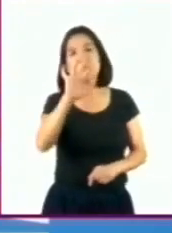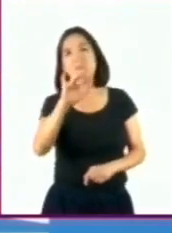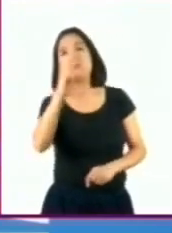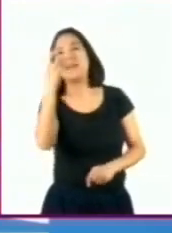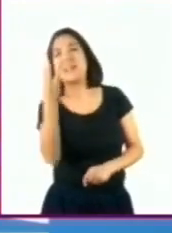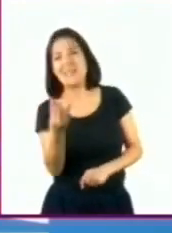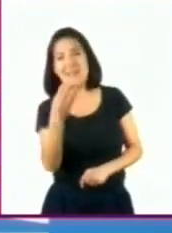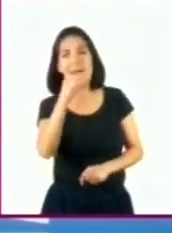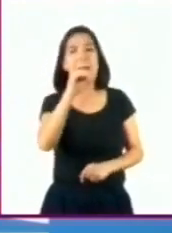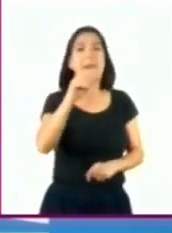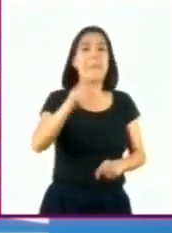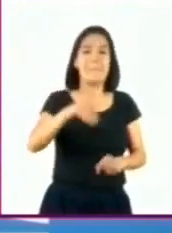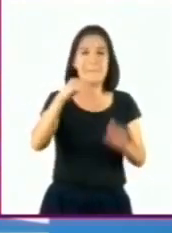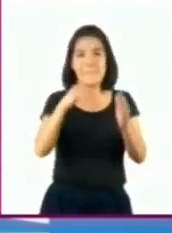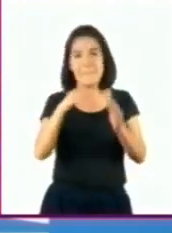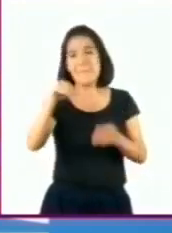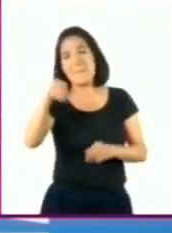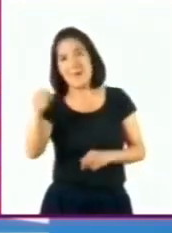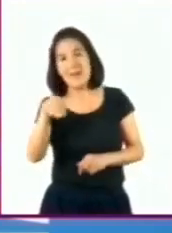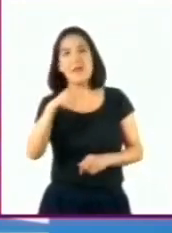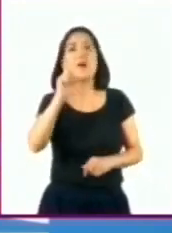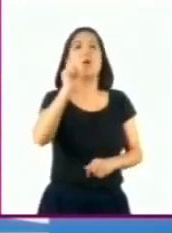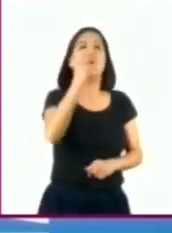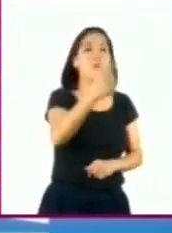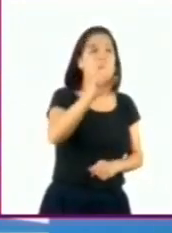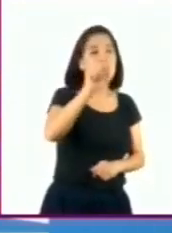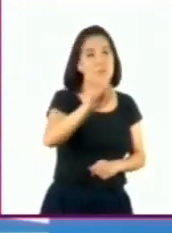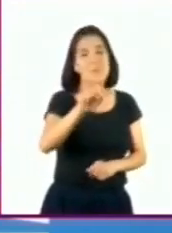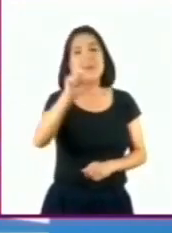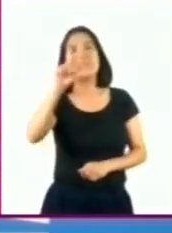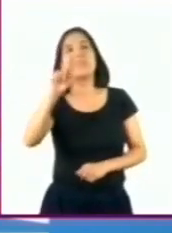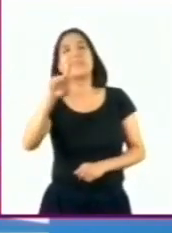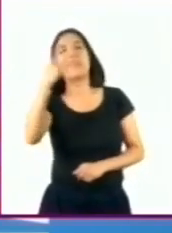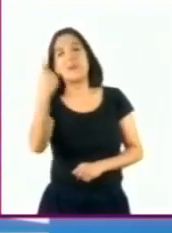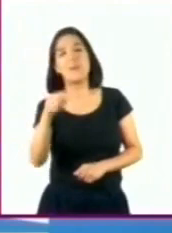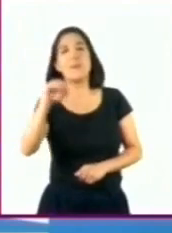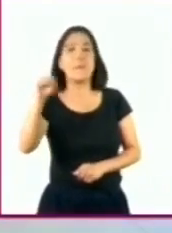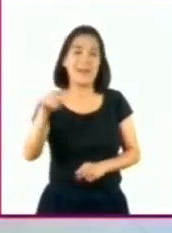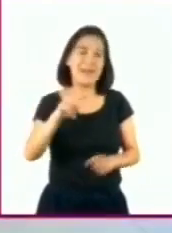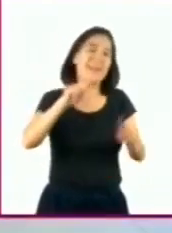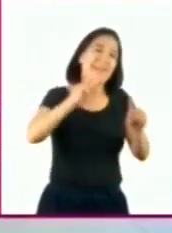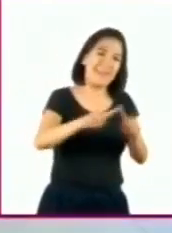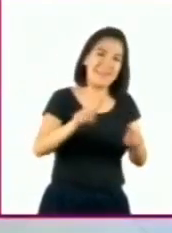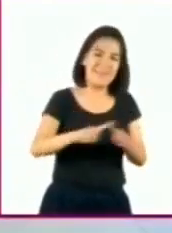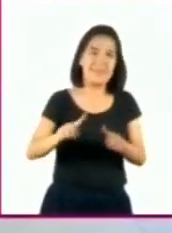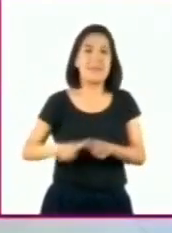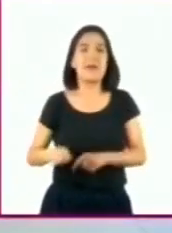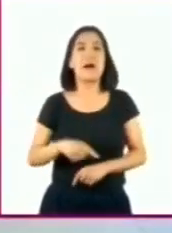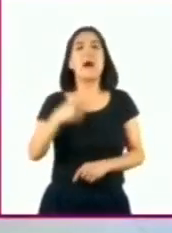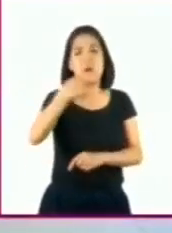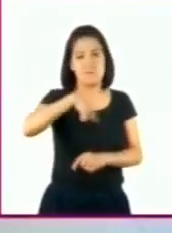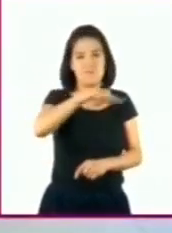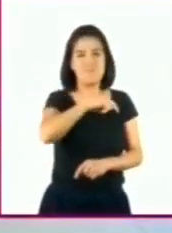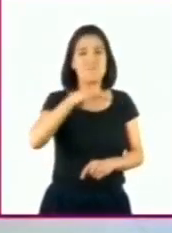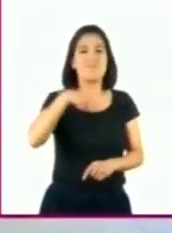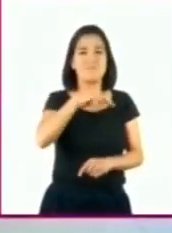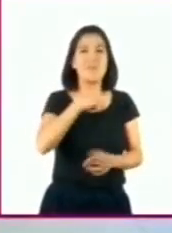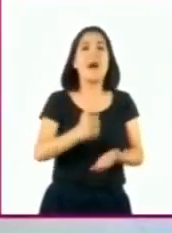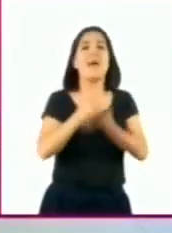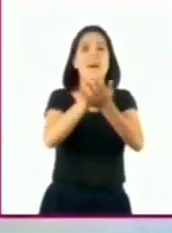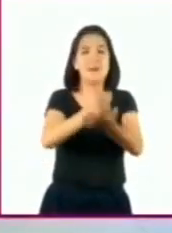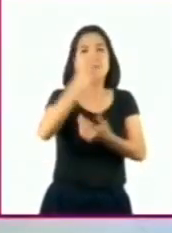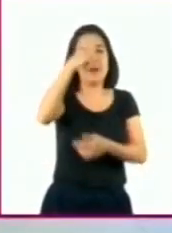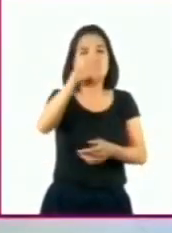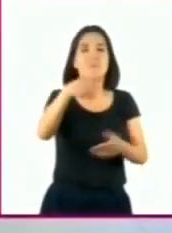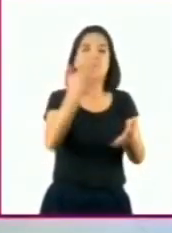metros, 1.71 metros, etcétera. Vamos a ayudarles a realizar dicho